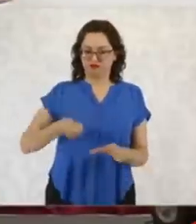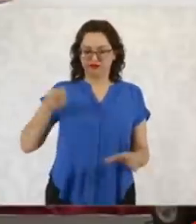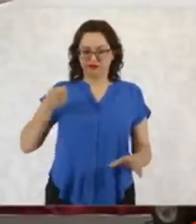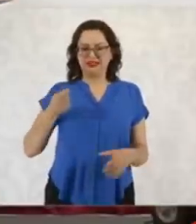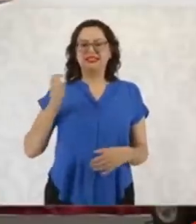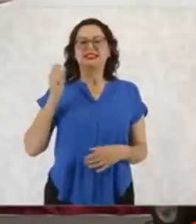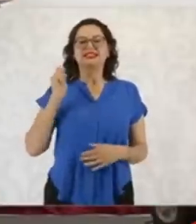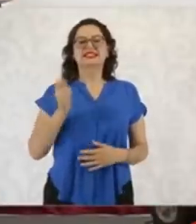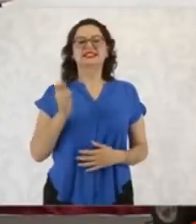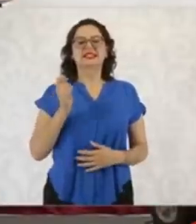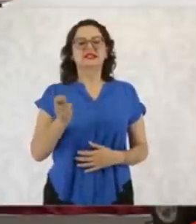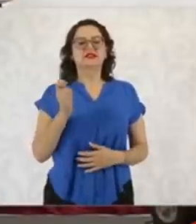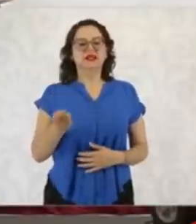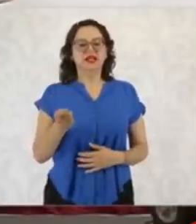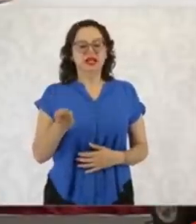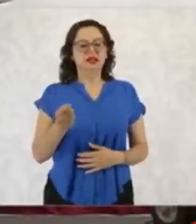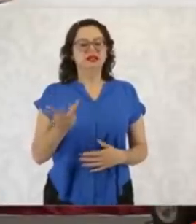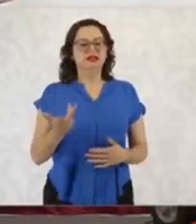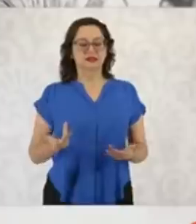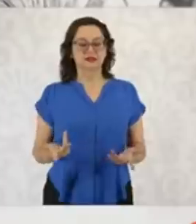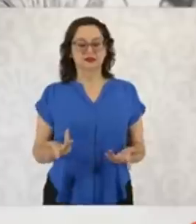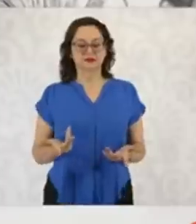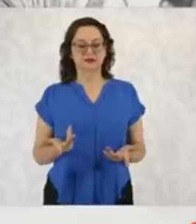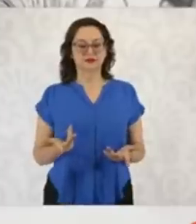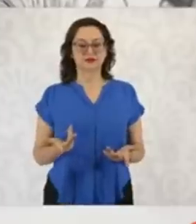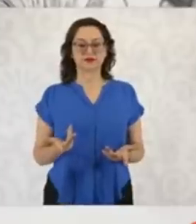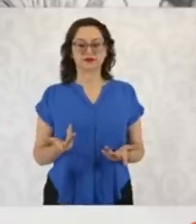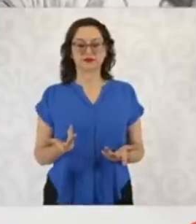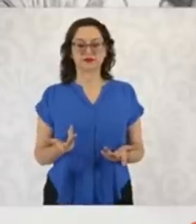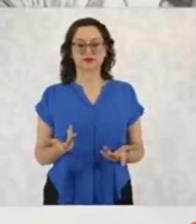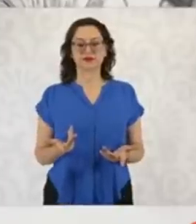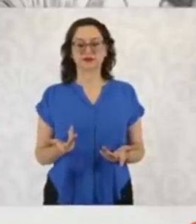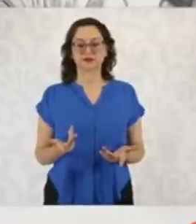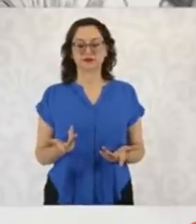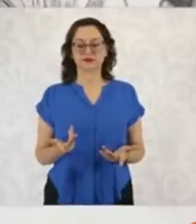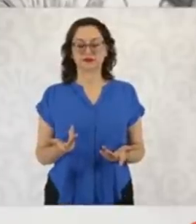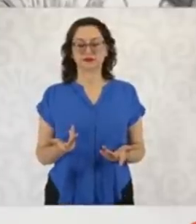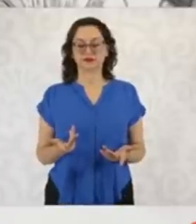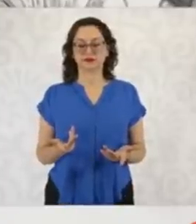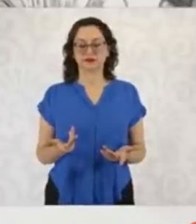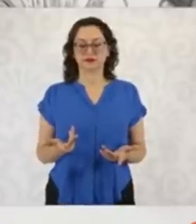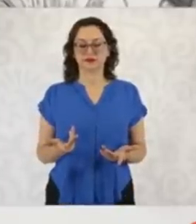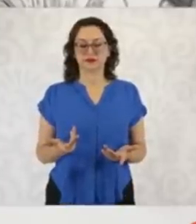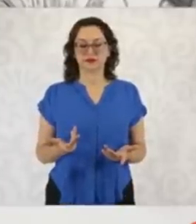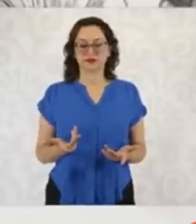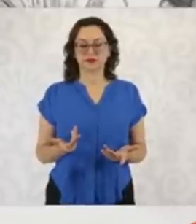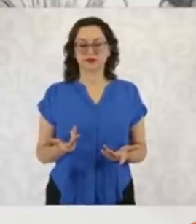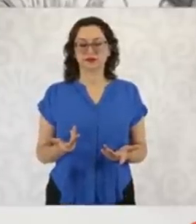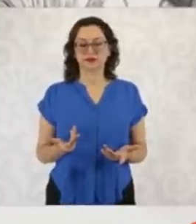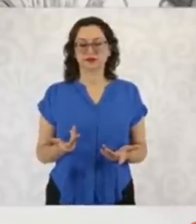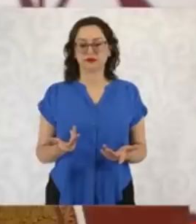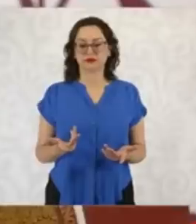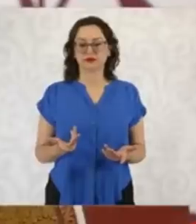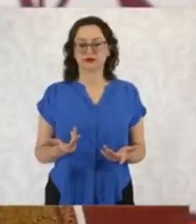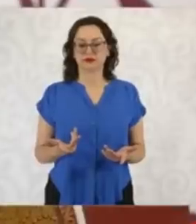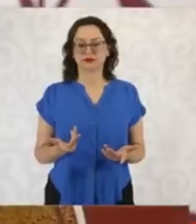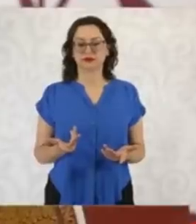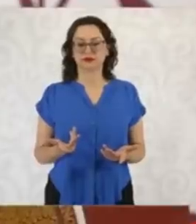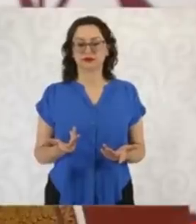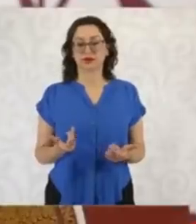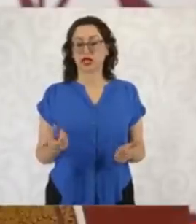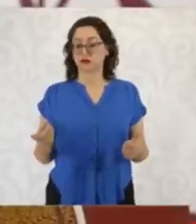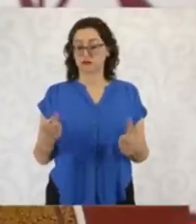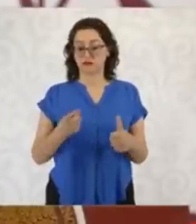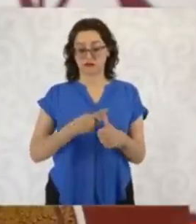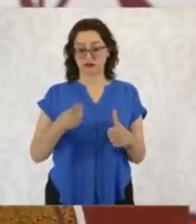Quiere decir, en primer lugar, que ha quedado claro que todo ese dinero que salió